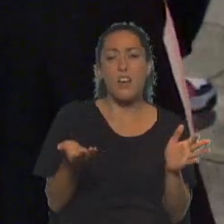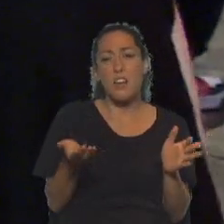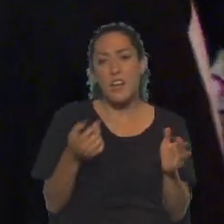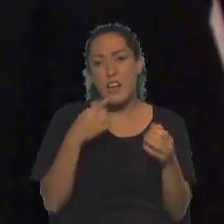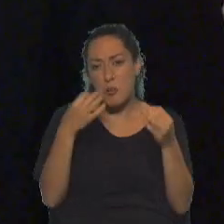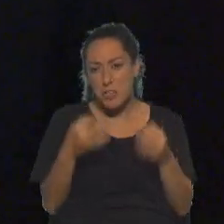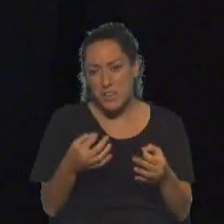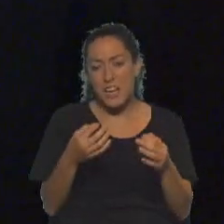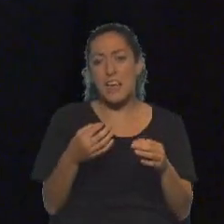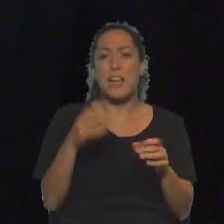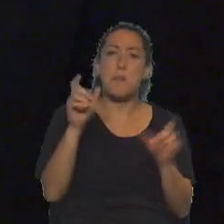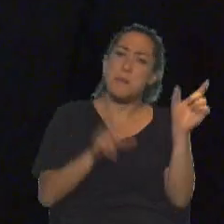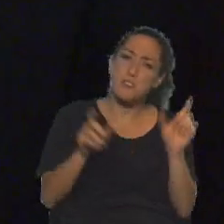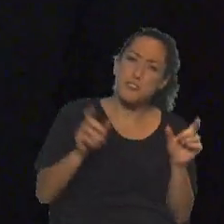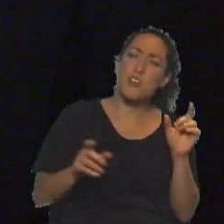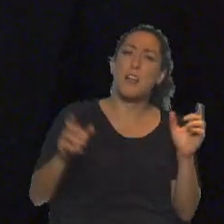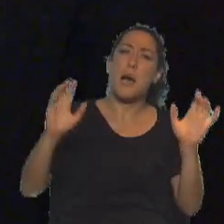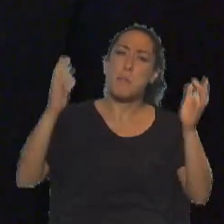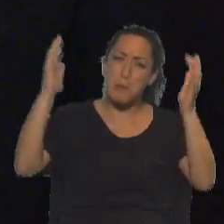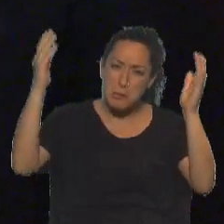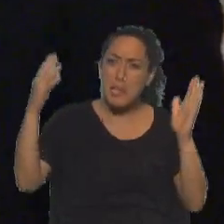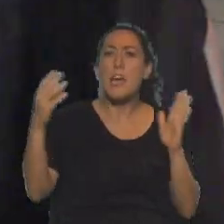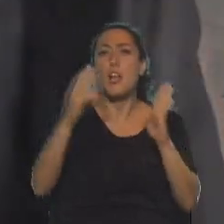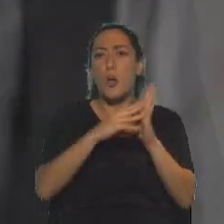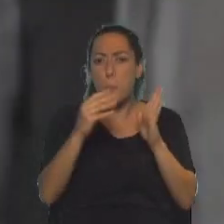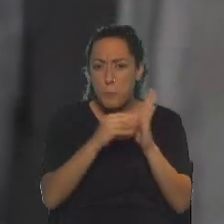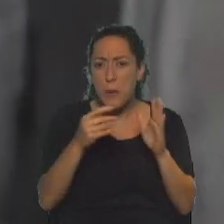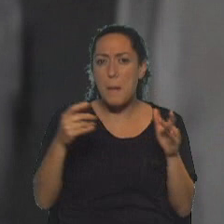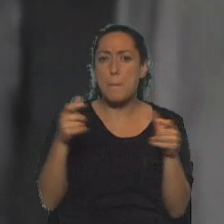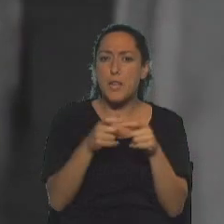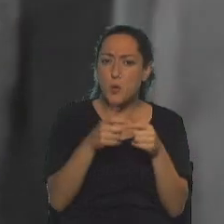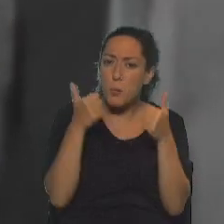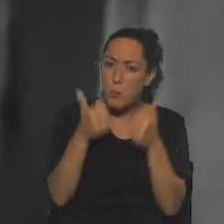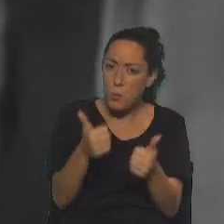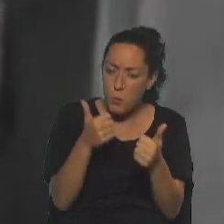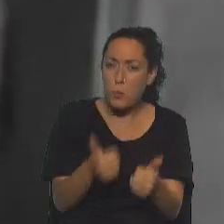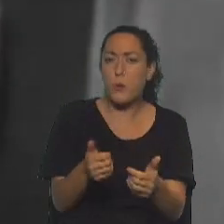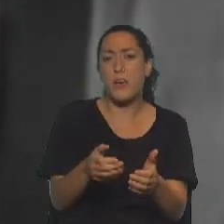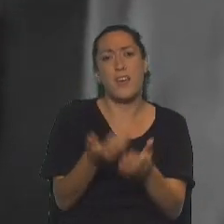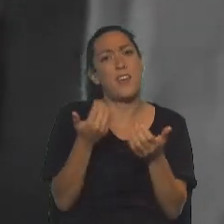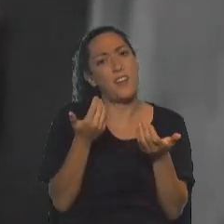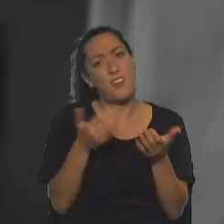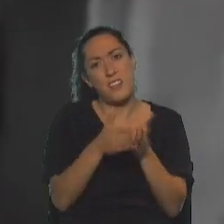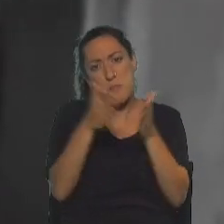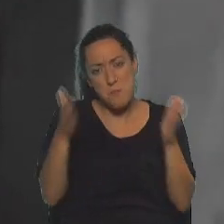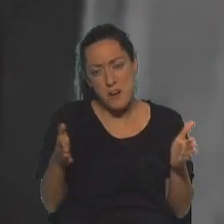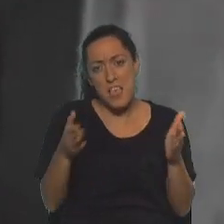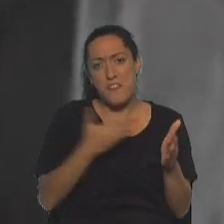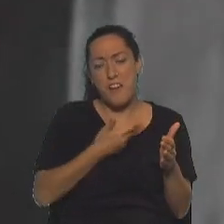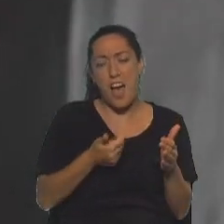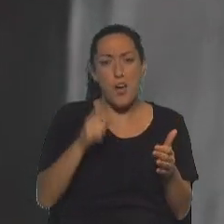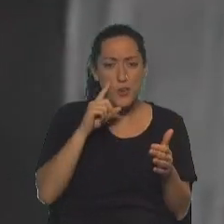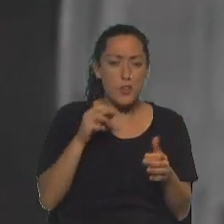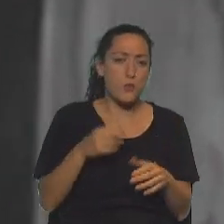la copia y la gente aplaudió tanto. Qué cosa, ¿no? Qué, esa temporal, Favio, ¿no? Qué presencia hermosa. Sí.